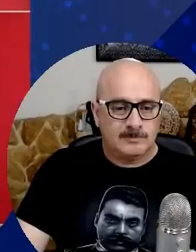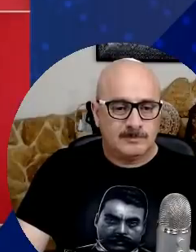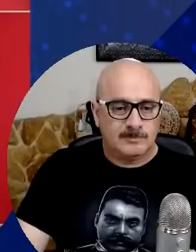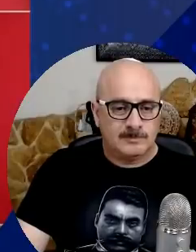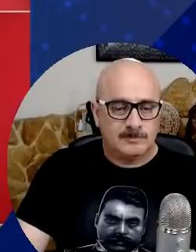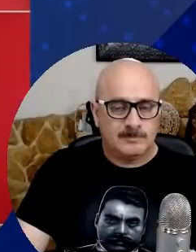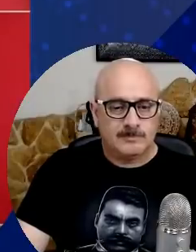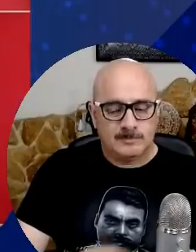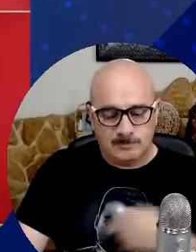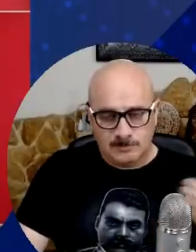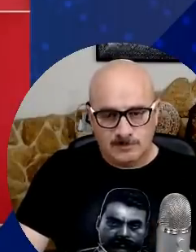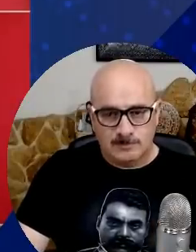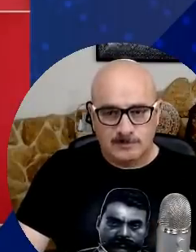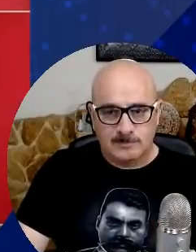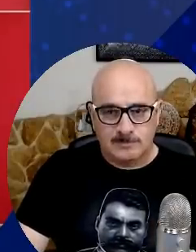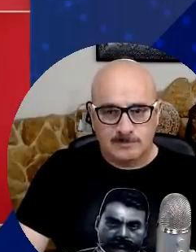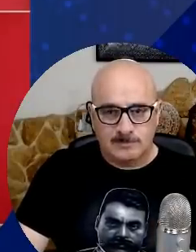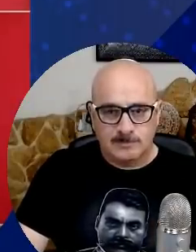Que lo